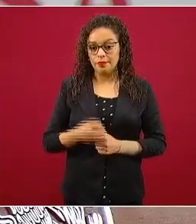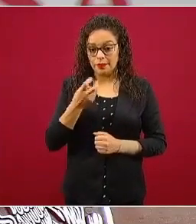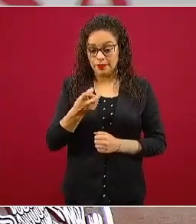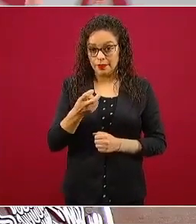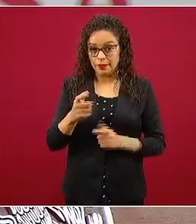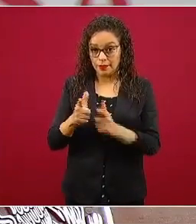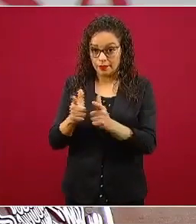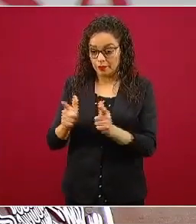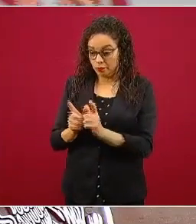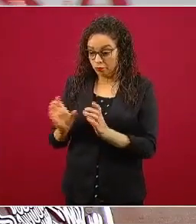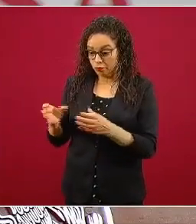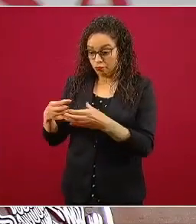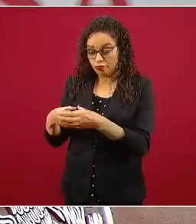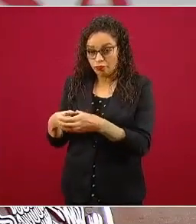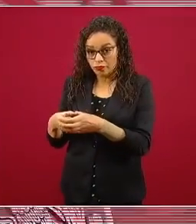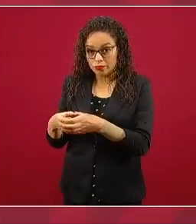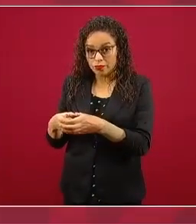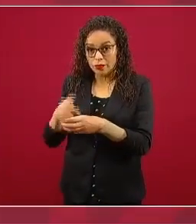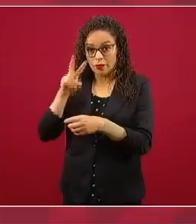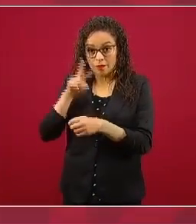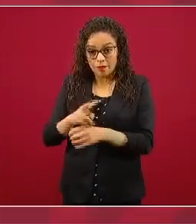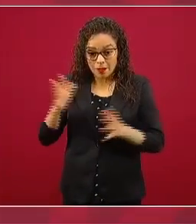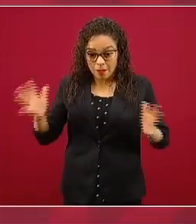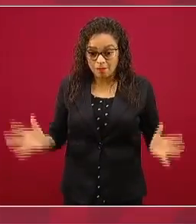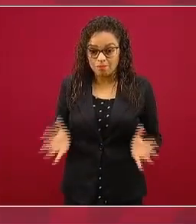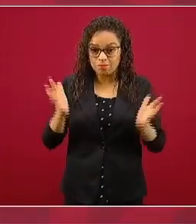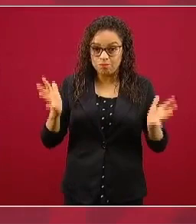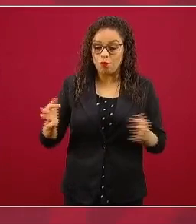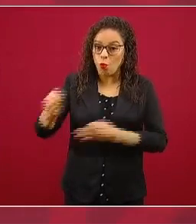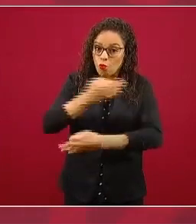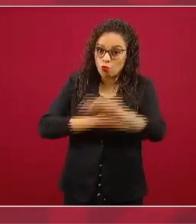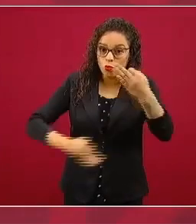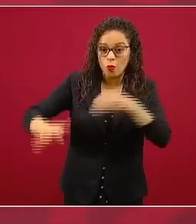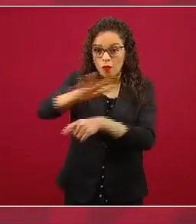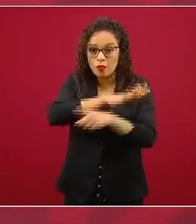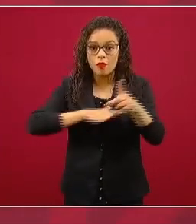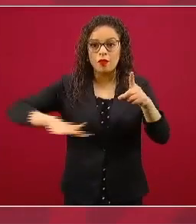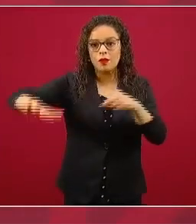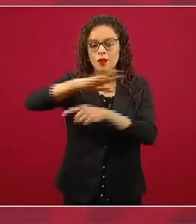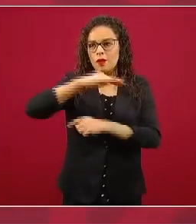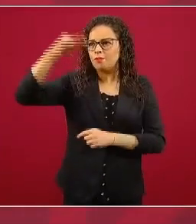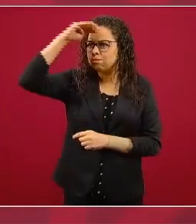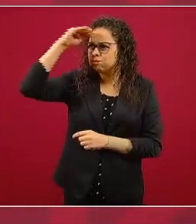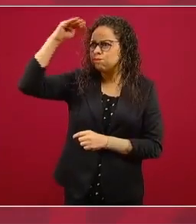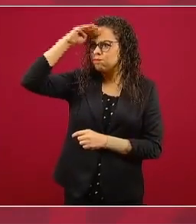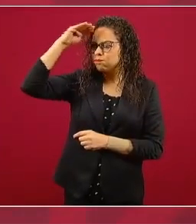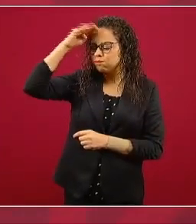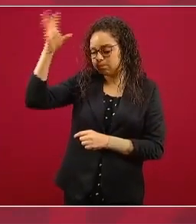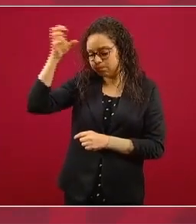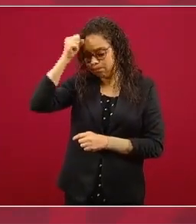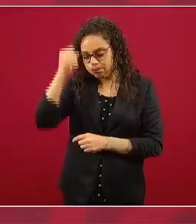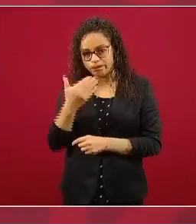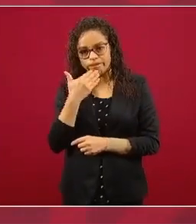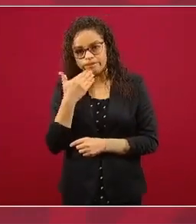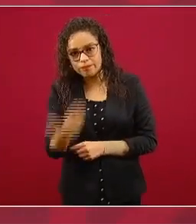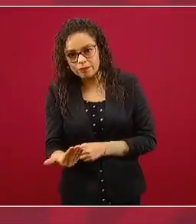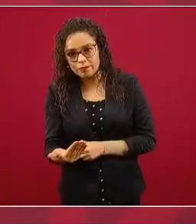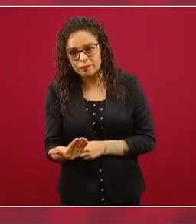de toma de conciencia. el fenómeno de México, por eso es